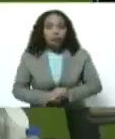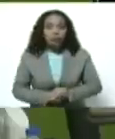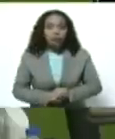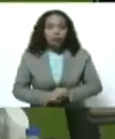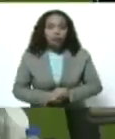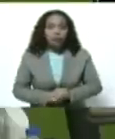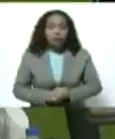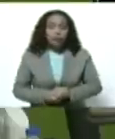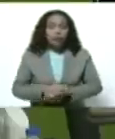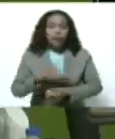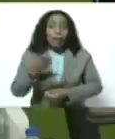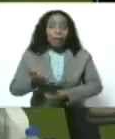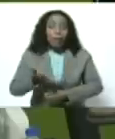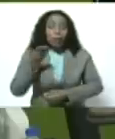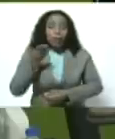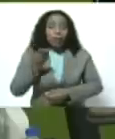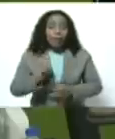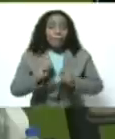es oportuna,